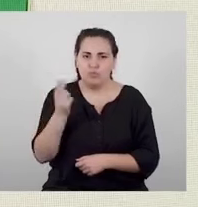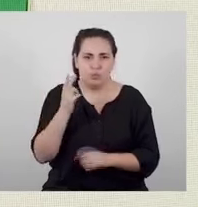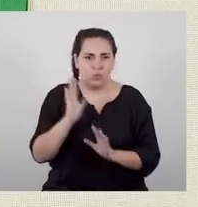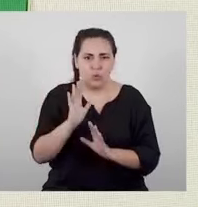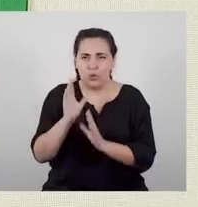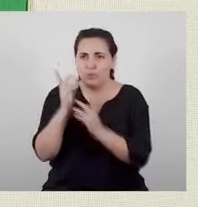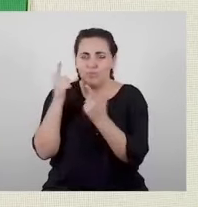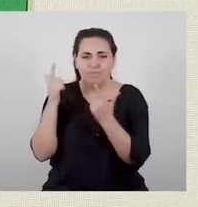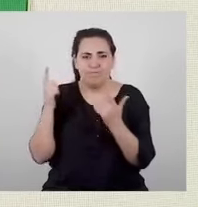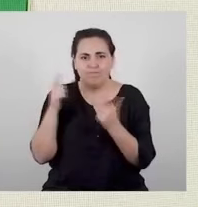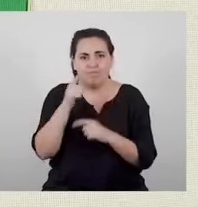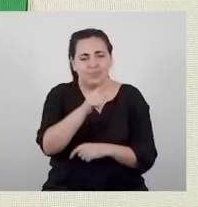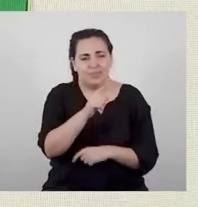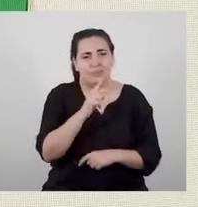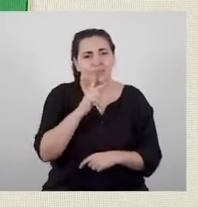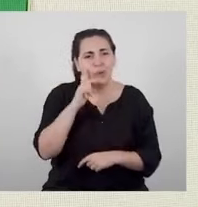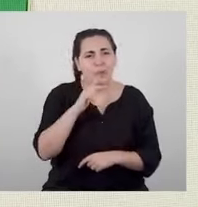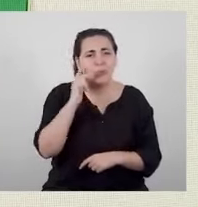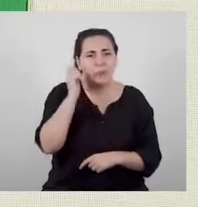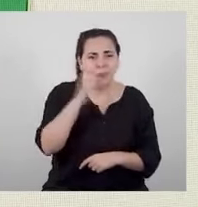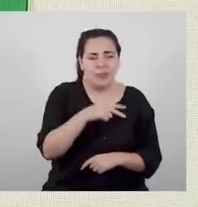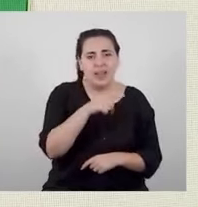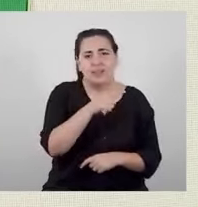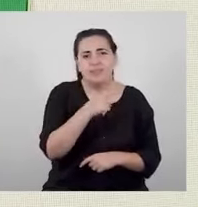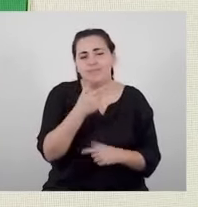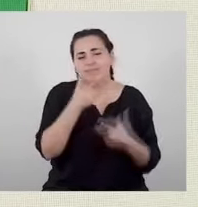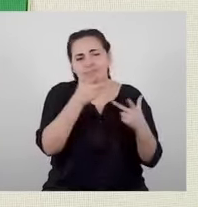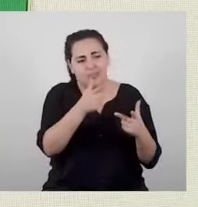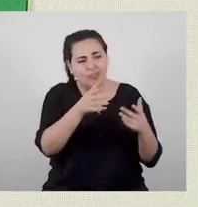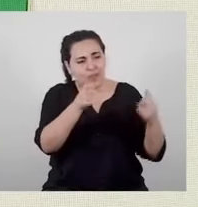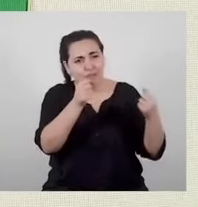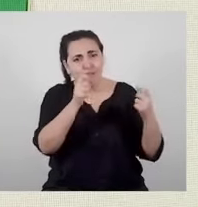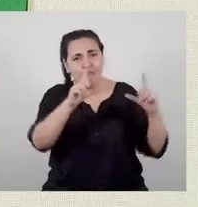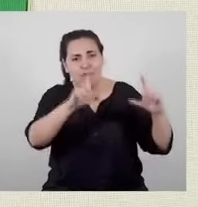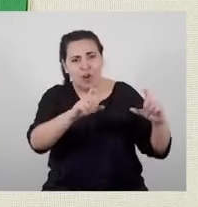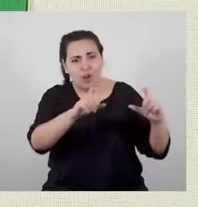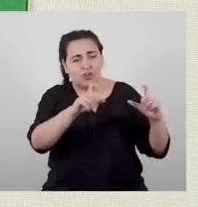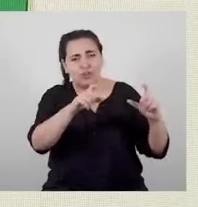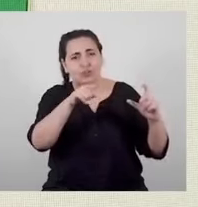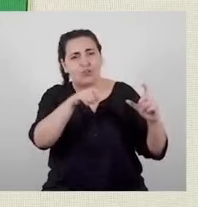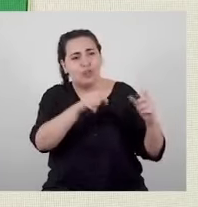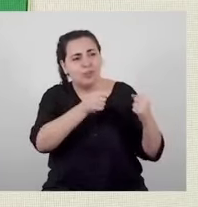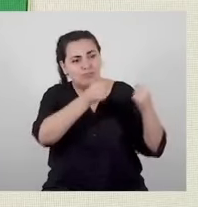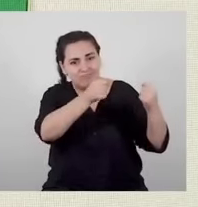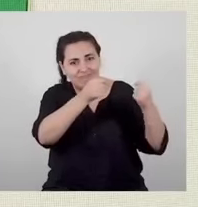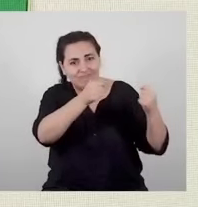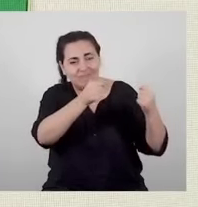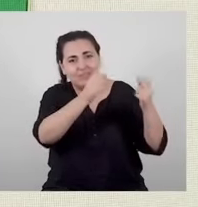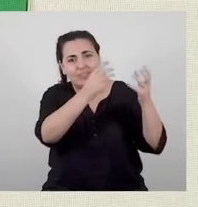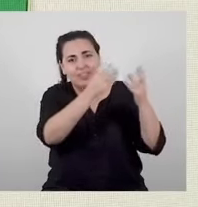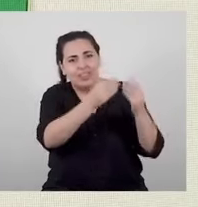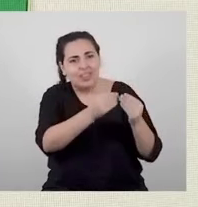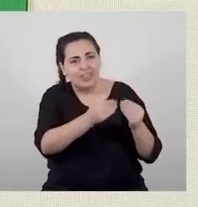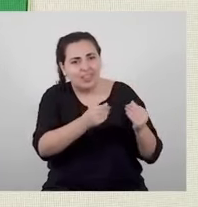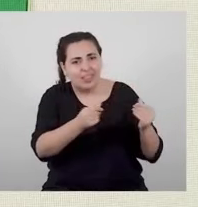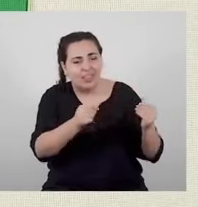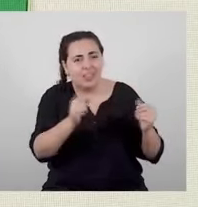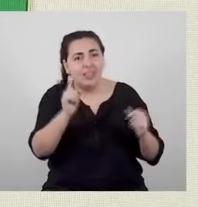Perrone se va perdiendo hasta el color de esa foto de esa pancarta pero Kevin está presente porque